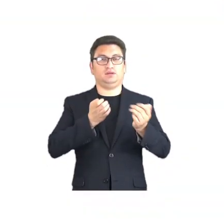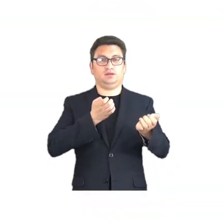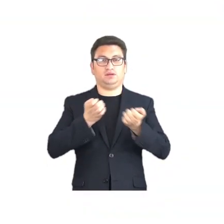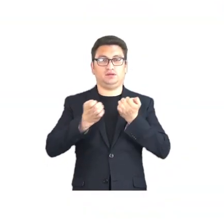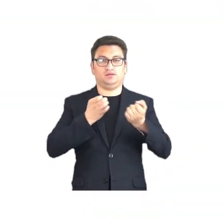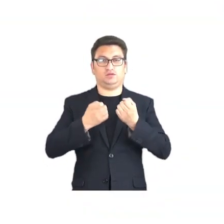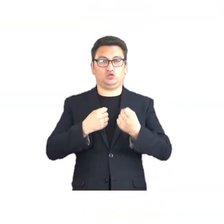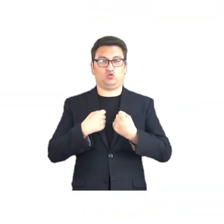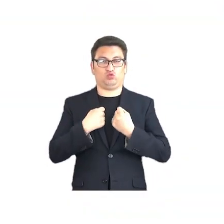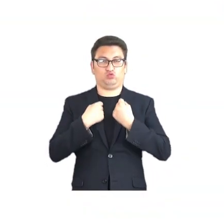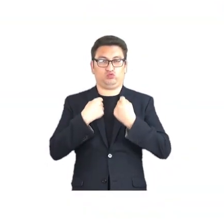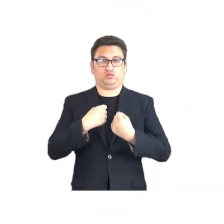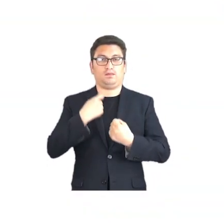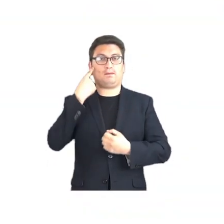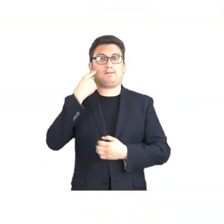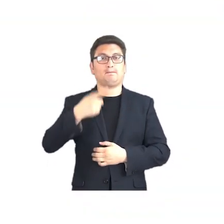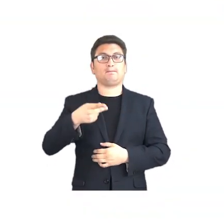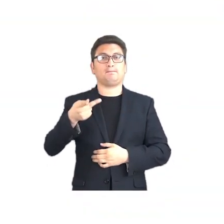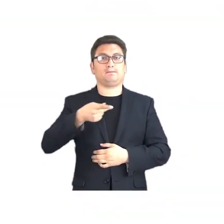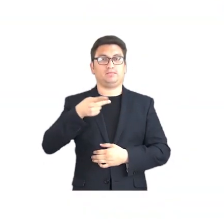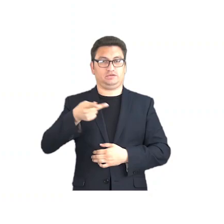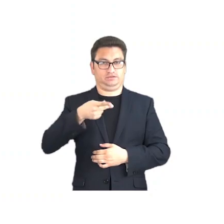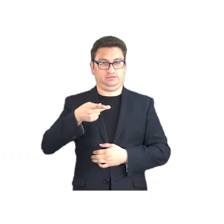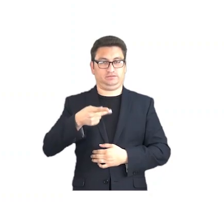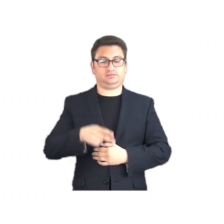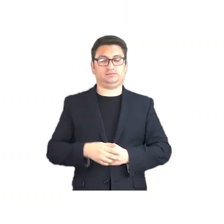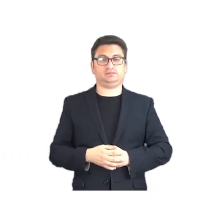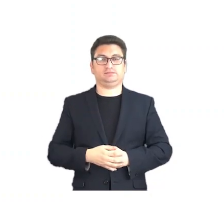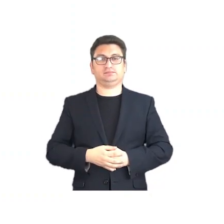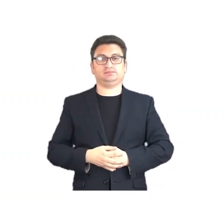Ejemplos de ejercicios de fortalecimiento para piernas.